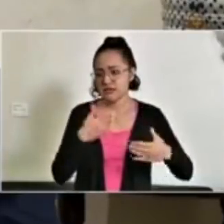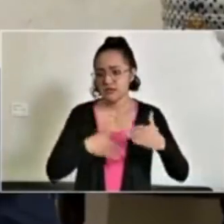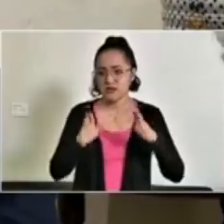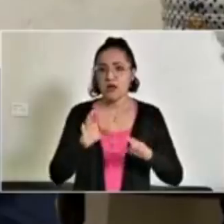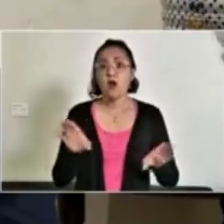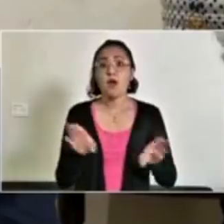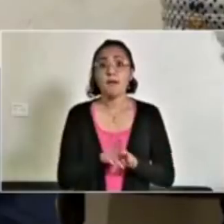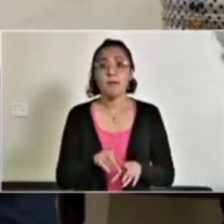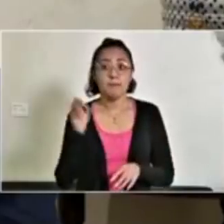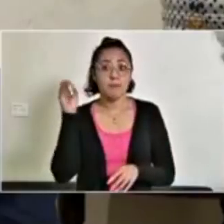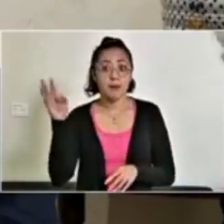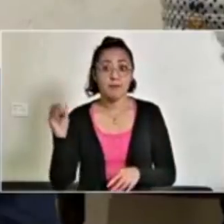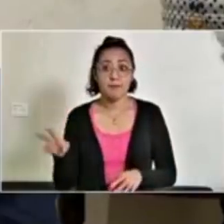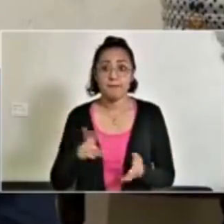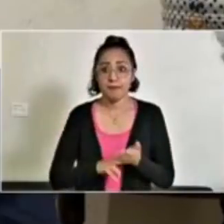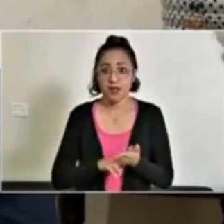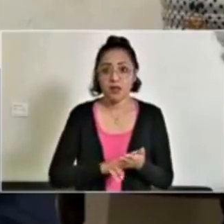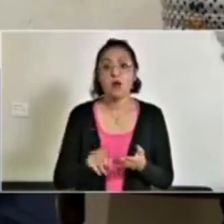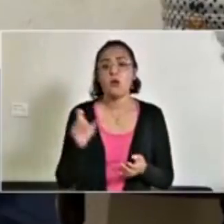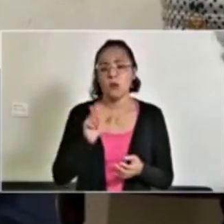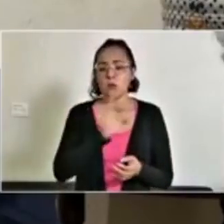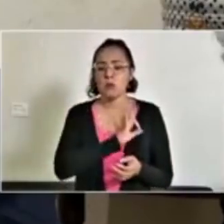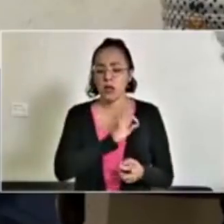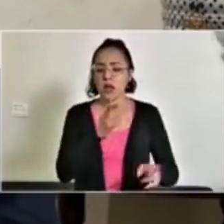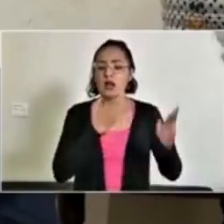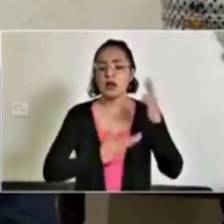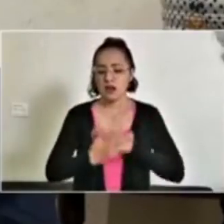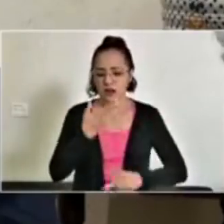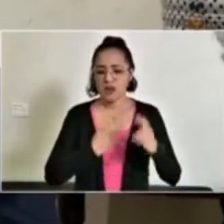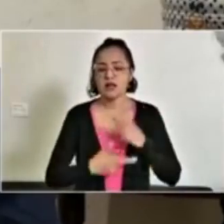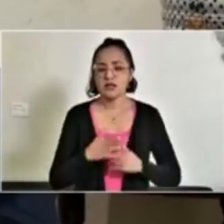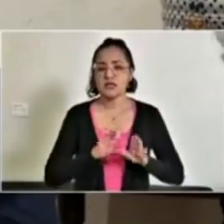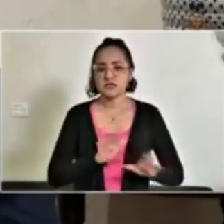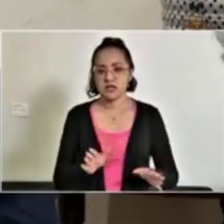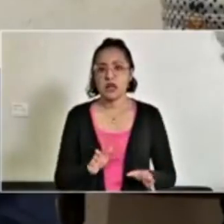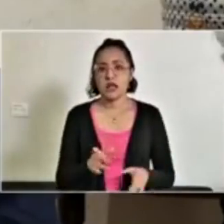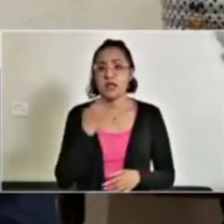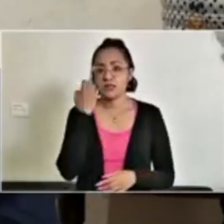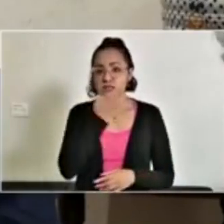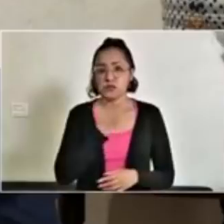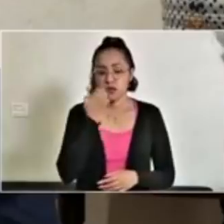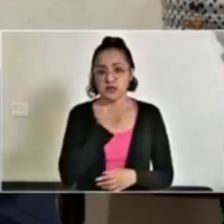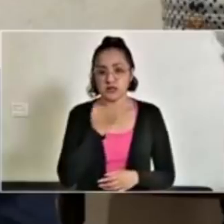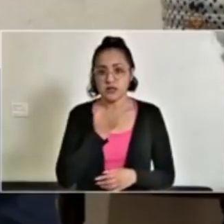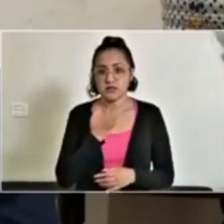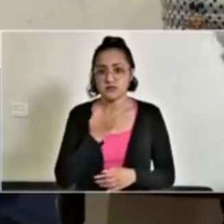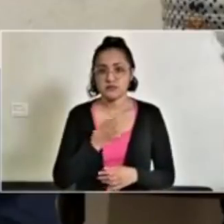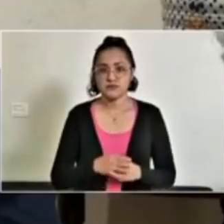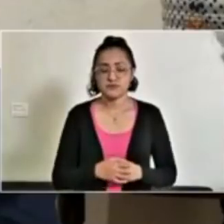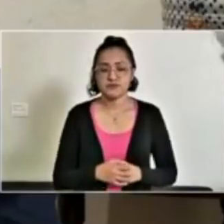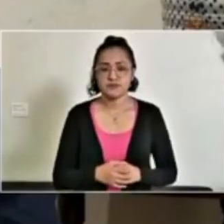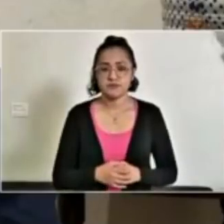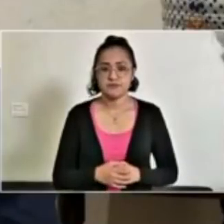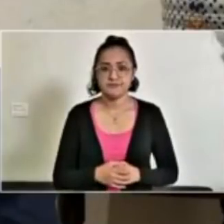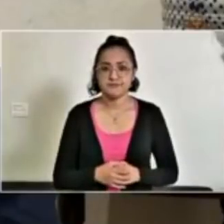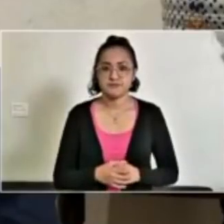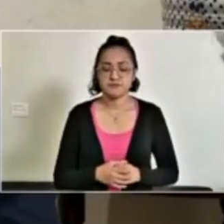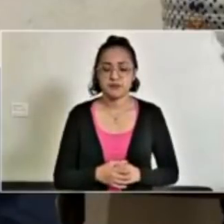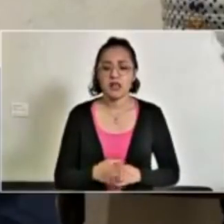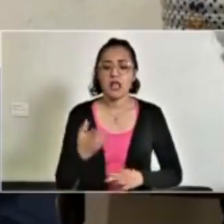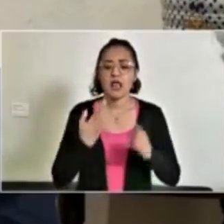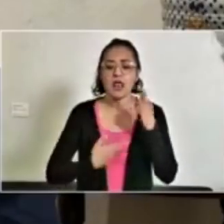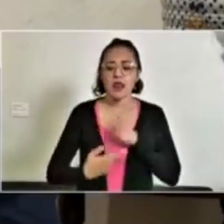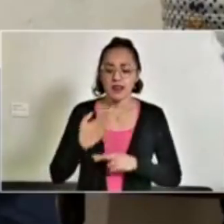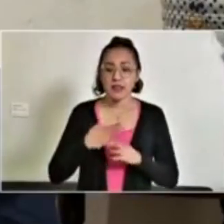y se espera que para finales de septiembre el estado pase a semáforo color amarillo